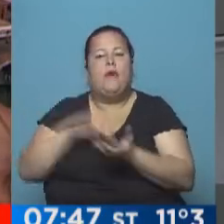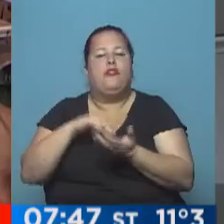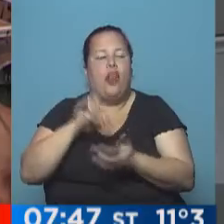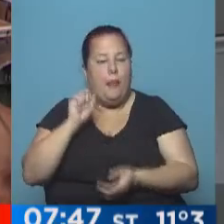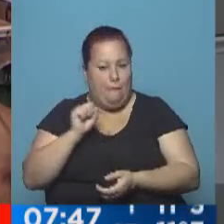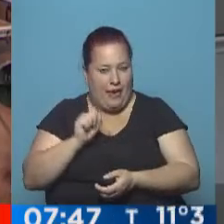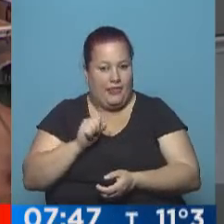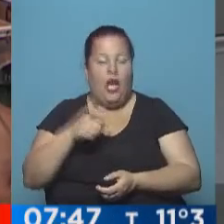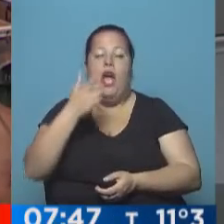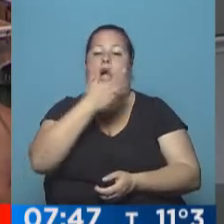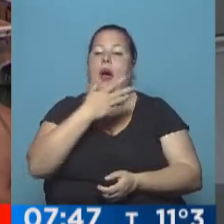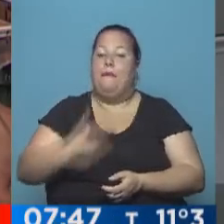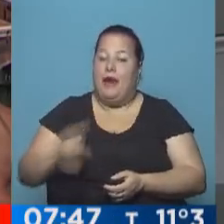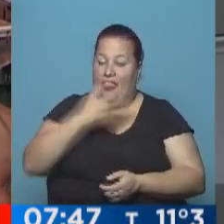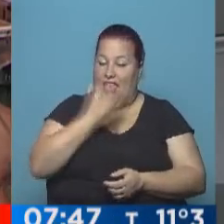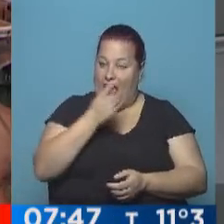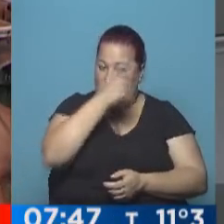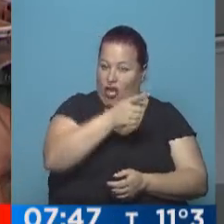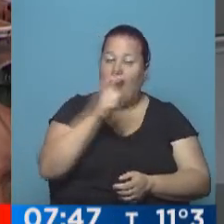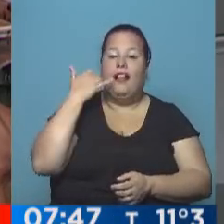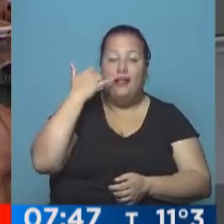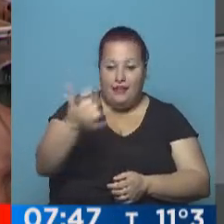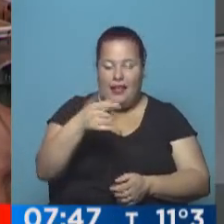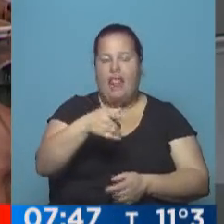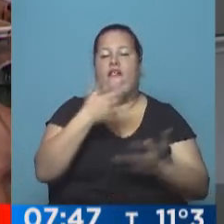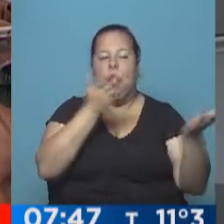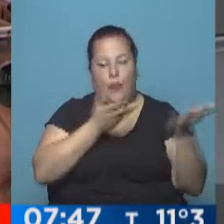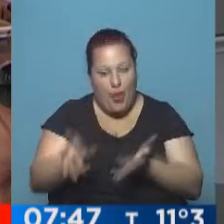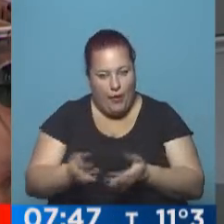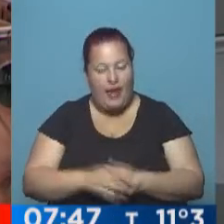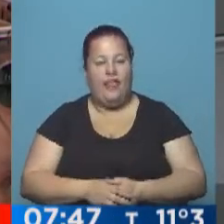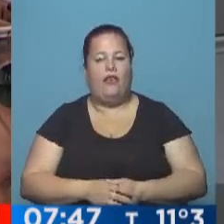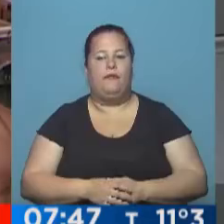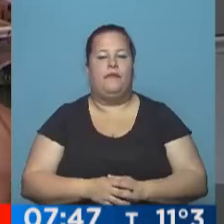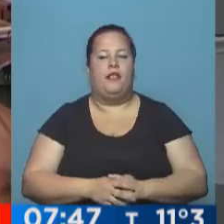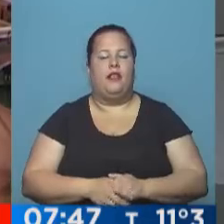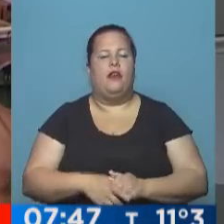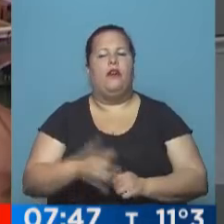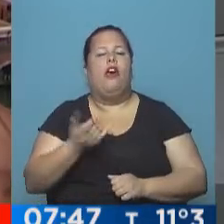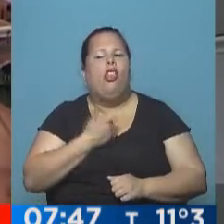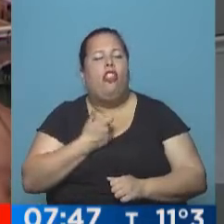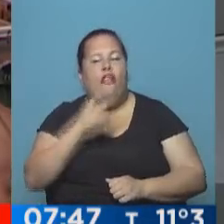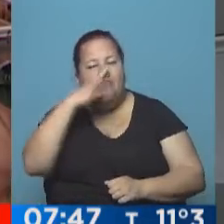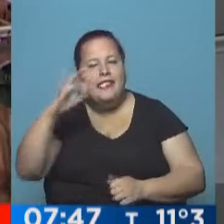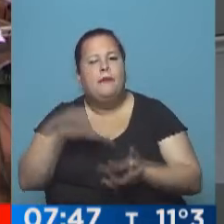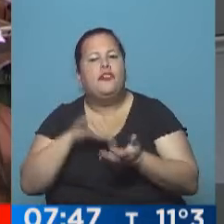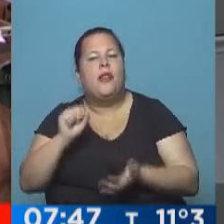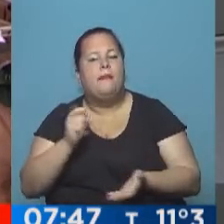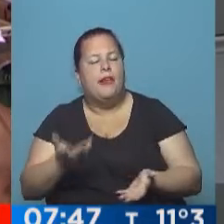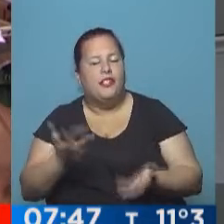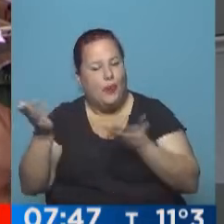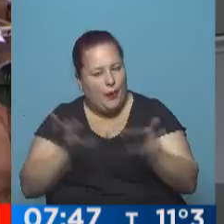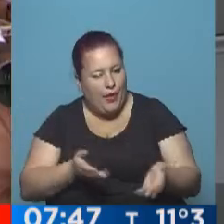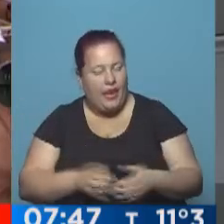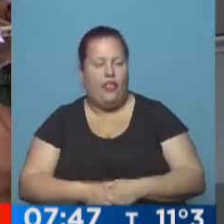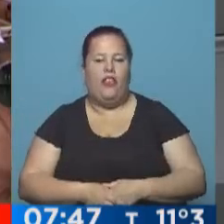de pesos. Carlos Valenzuela es su director, está con nosotros y le damos la bienvenida. ¿Dónde están esos 700 millones de pesos? Carlos,